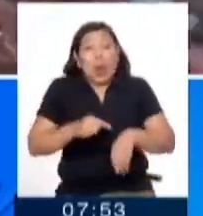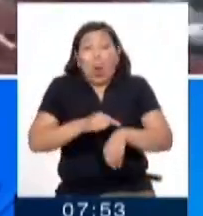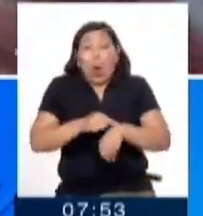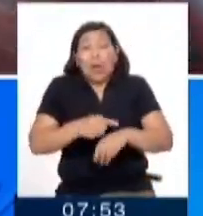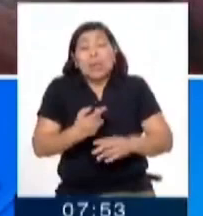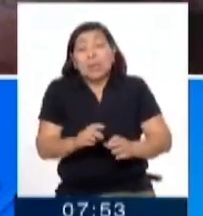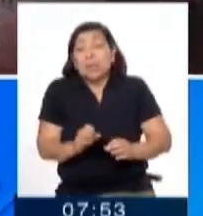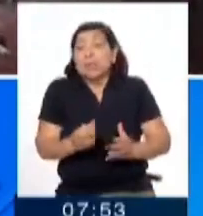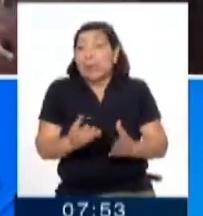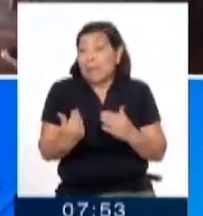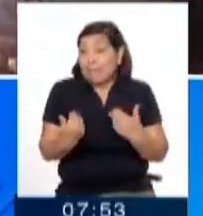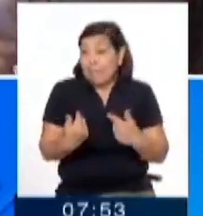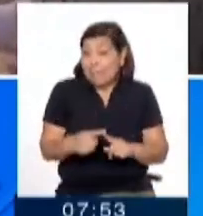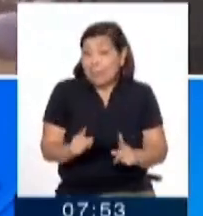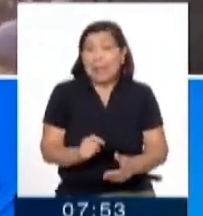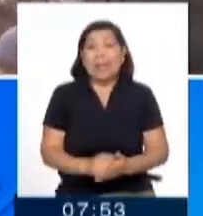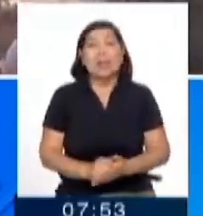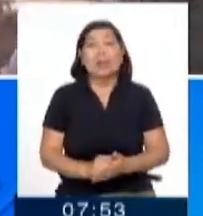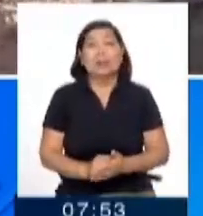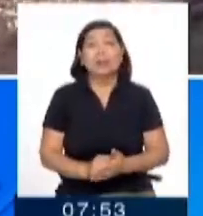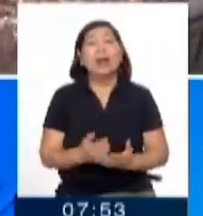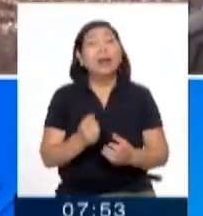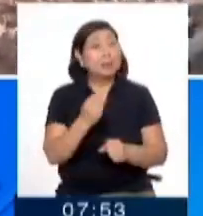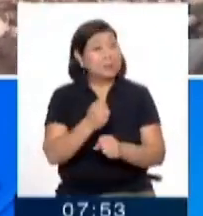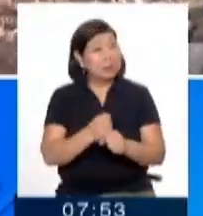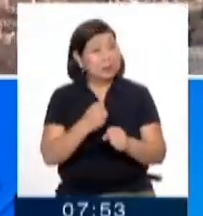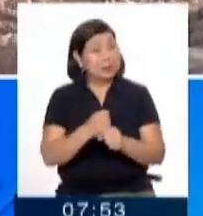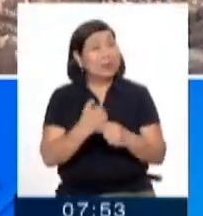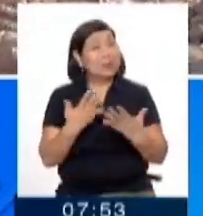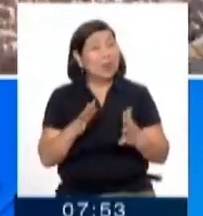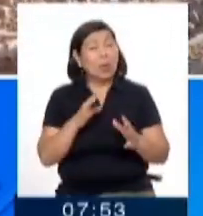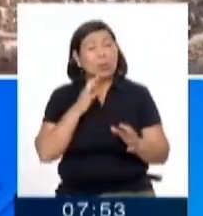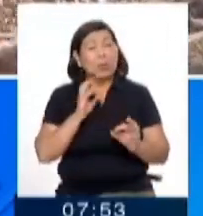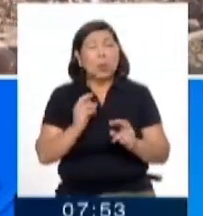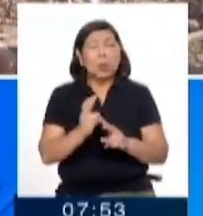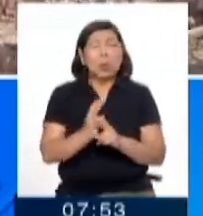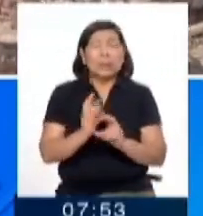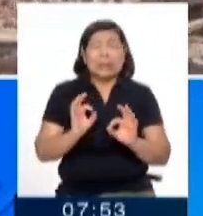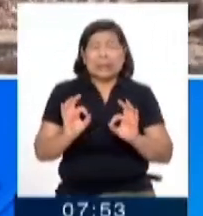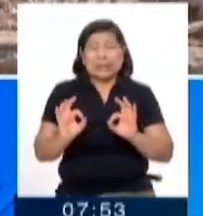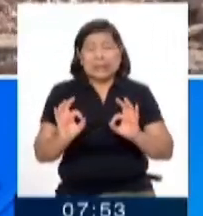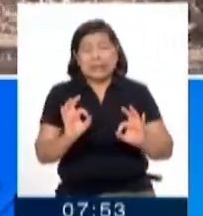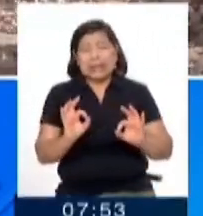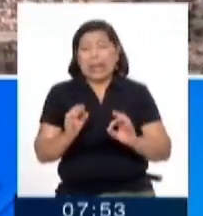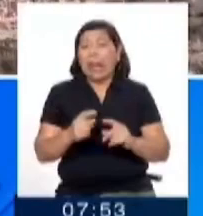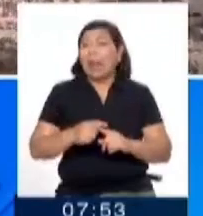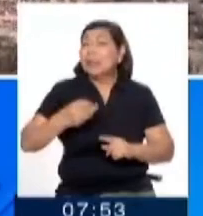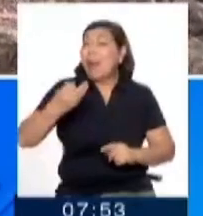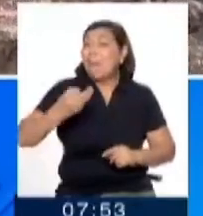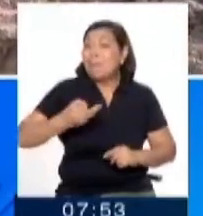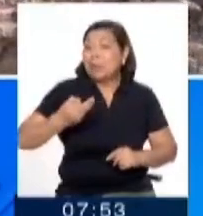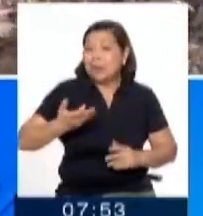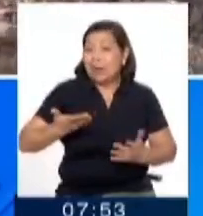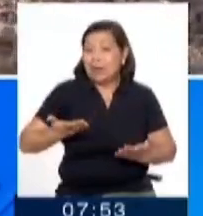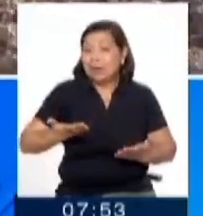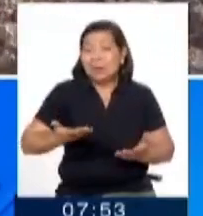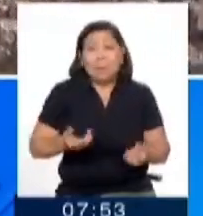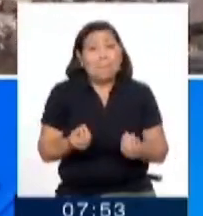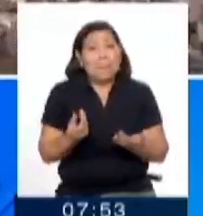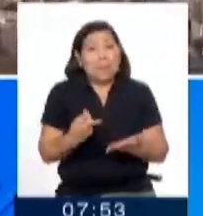horas. Sí, de hecho que sí, el trabajo, como te digo, bastante delicado, muy especializado a través